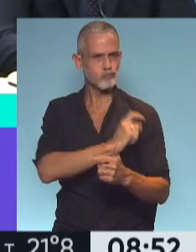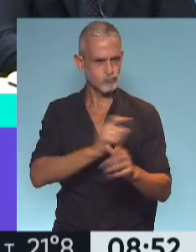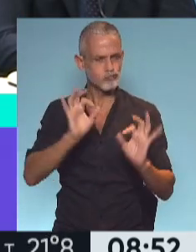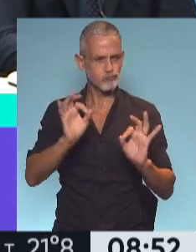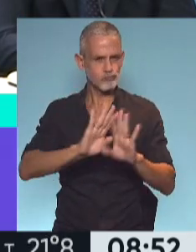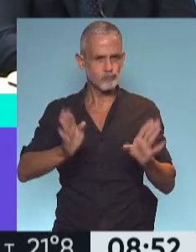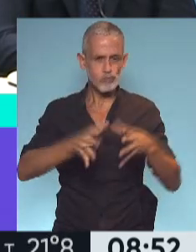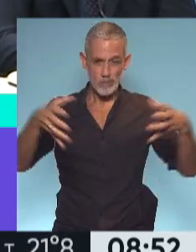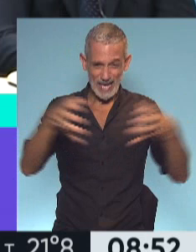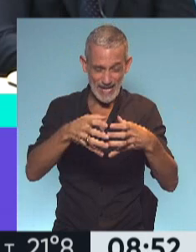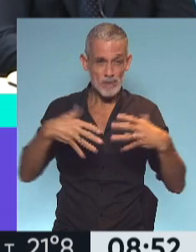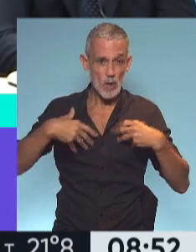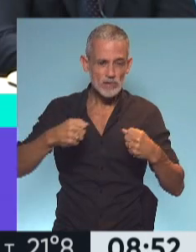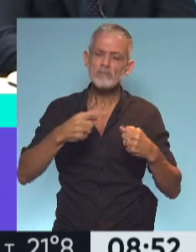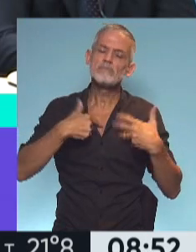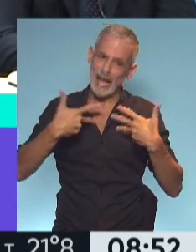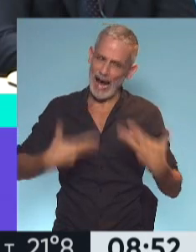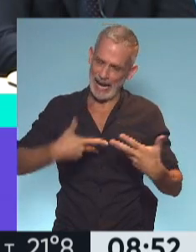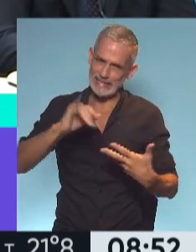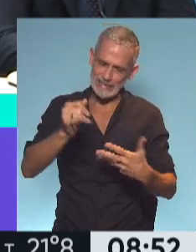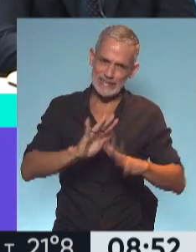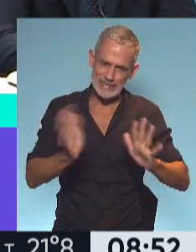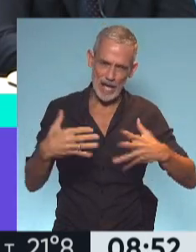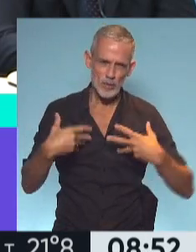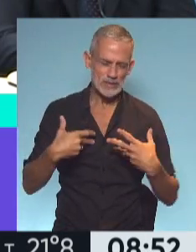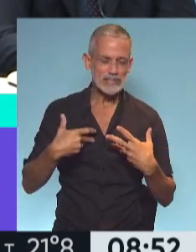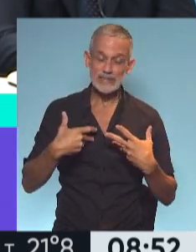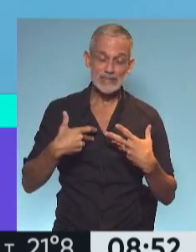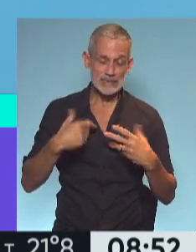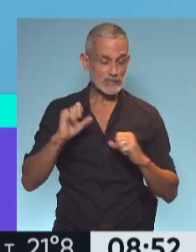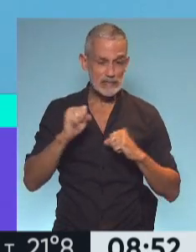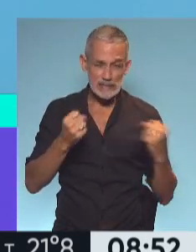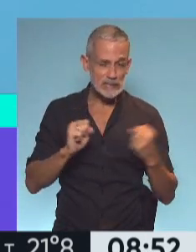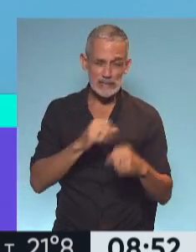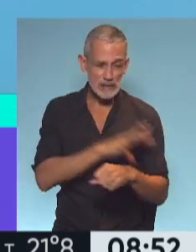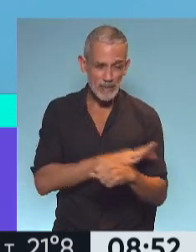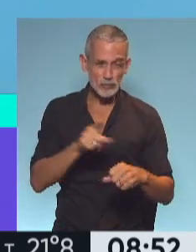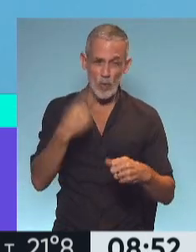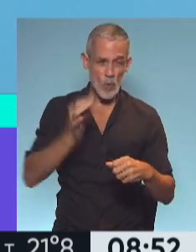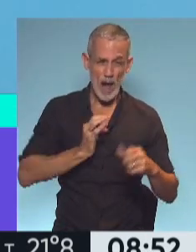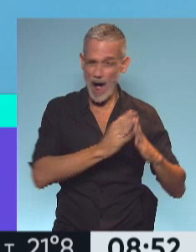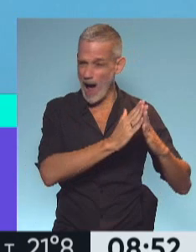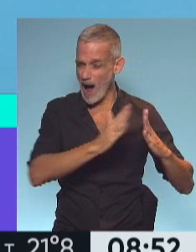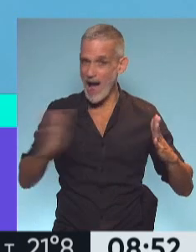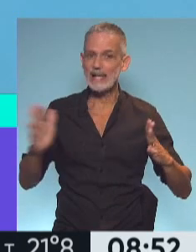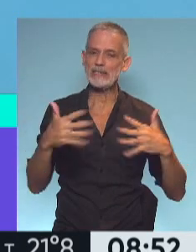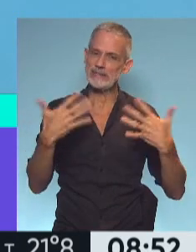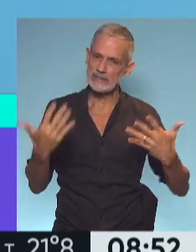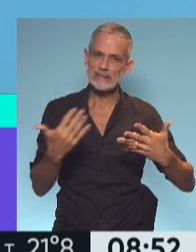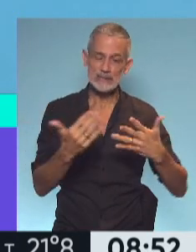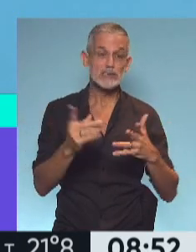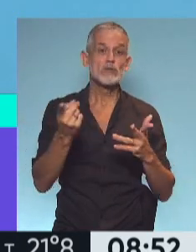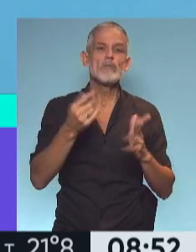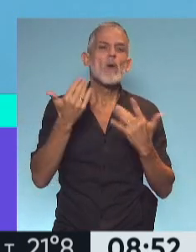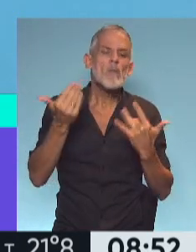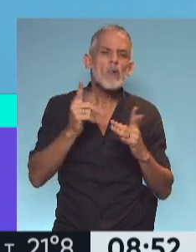de salud que está muy cansado, que ha estado bajo muchísima tensión todo un año. O sea que cada caso que evitemos,